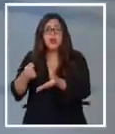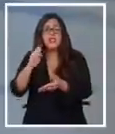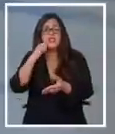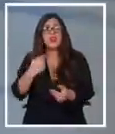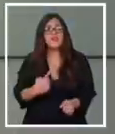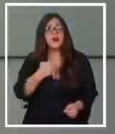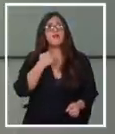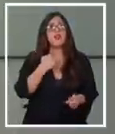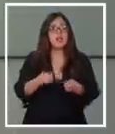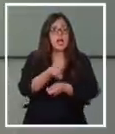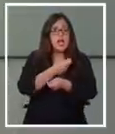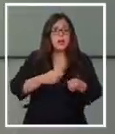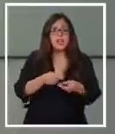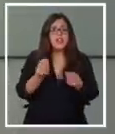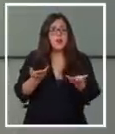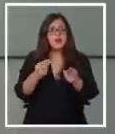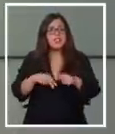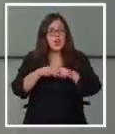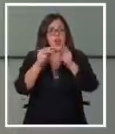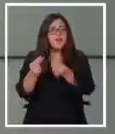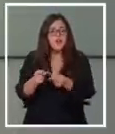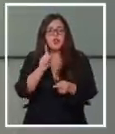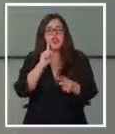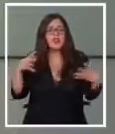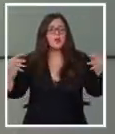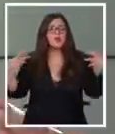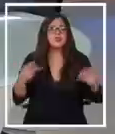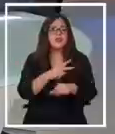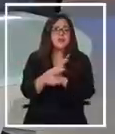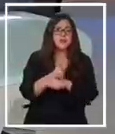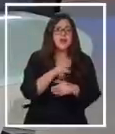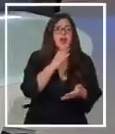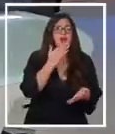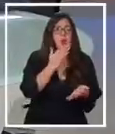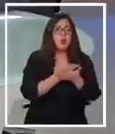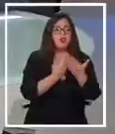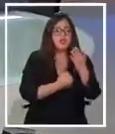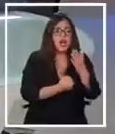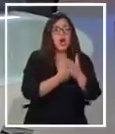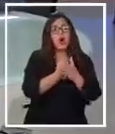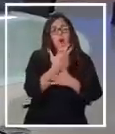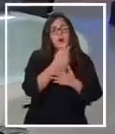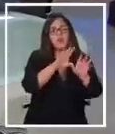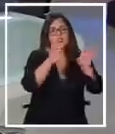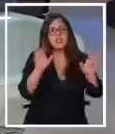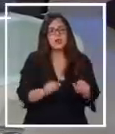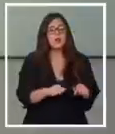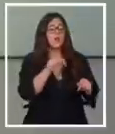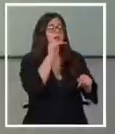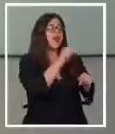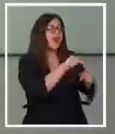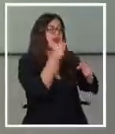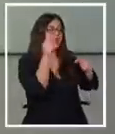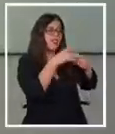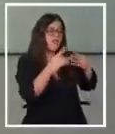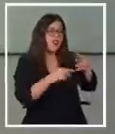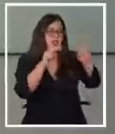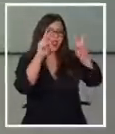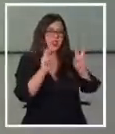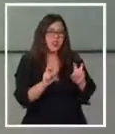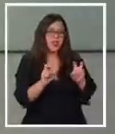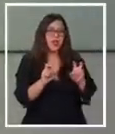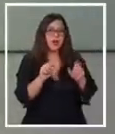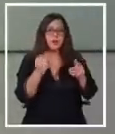bursátil entonces qué va a pasar con esos fondos quién los va a administrar hasta que se implemente el sistema no hay hay diferentes alternativas uno puede pueden